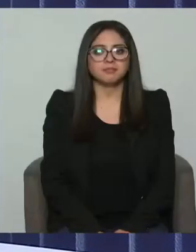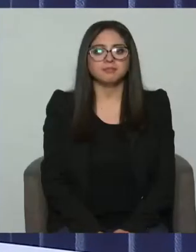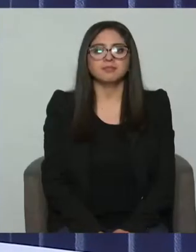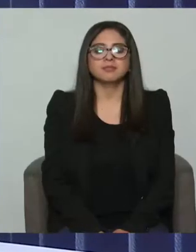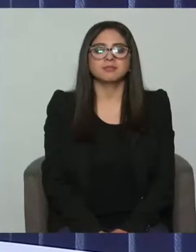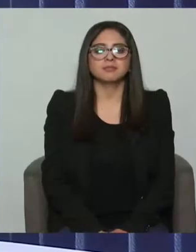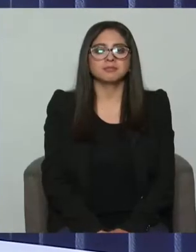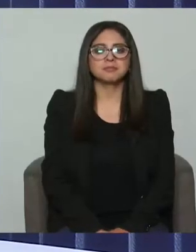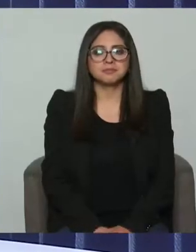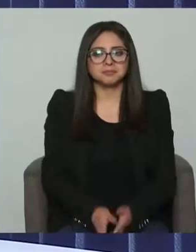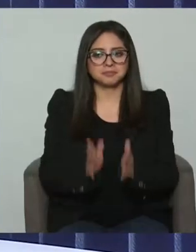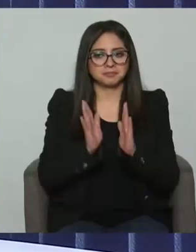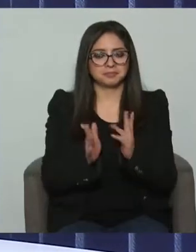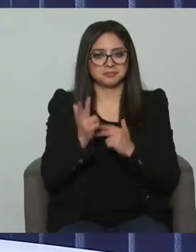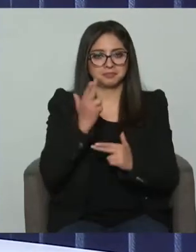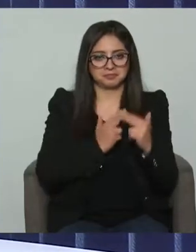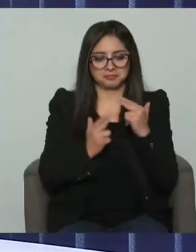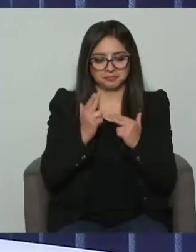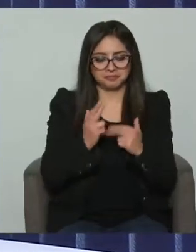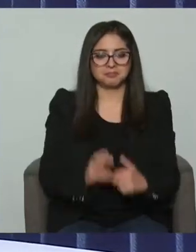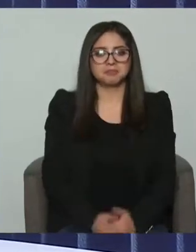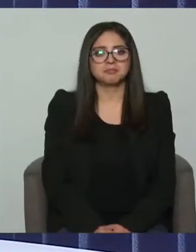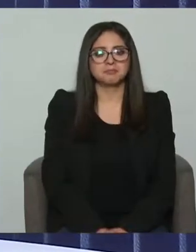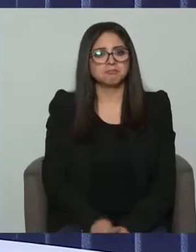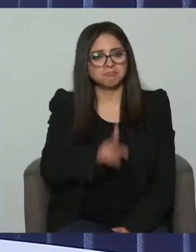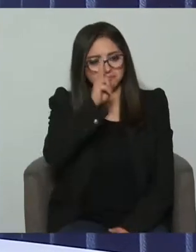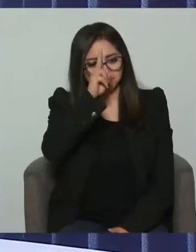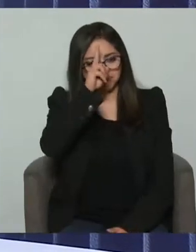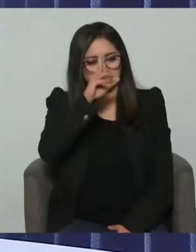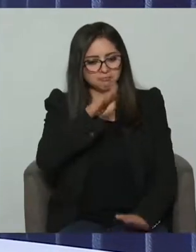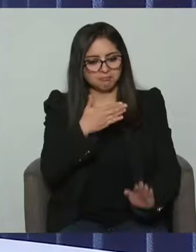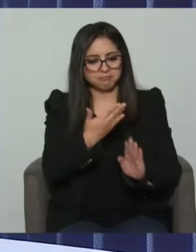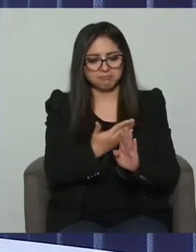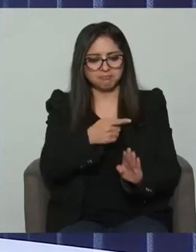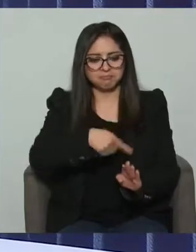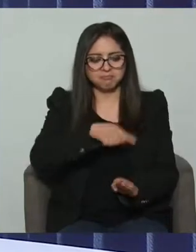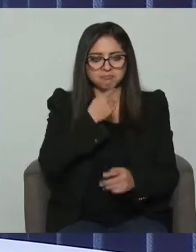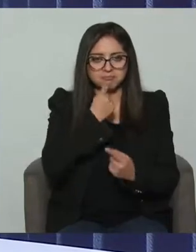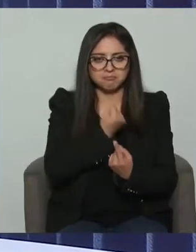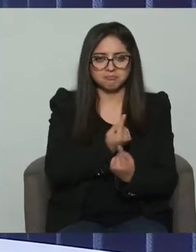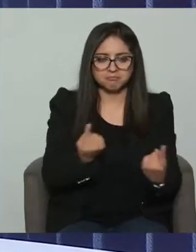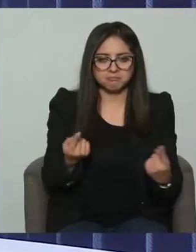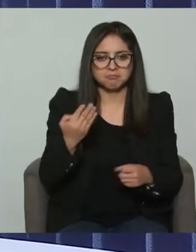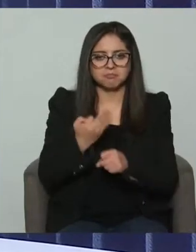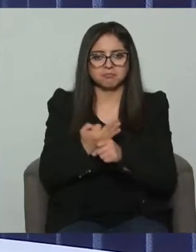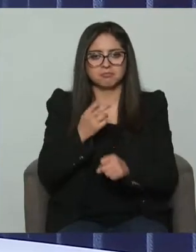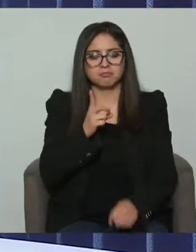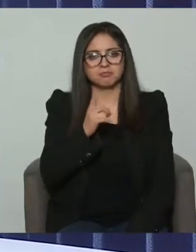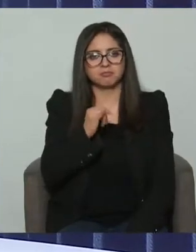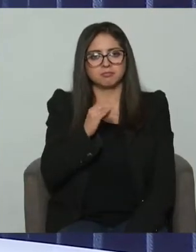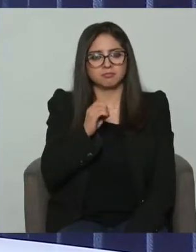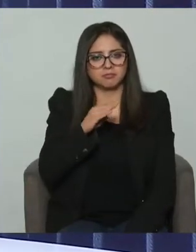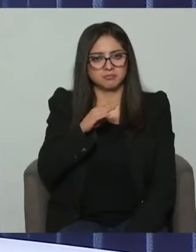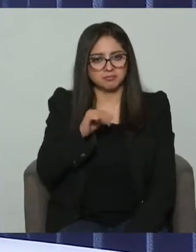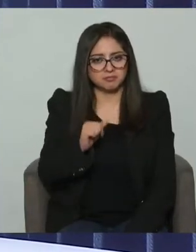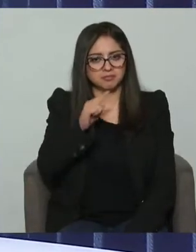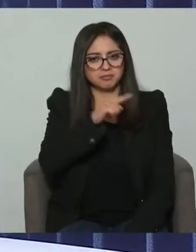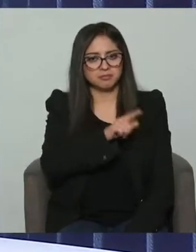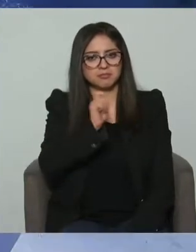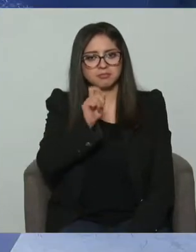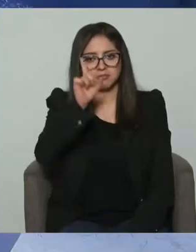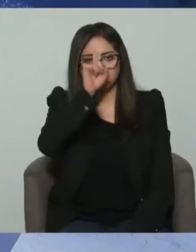Estamos de vuelta en Agenda y Contexto. La violencia en la infancia es el tema en la mesa esta mañana con Dioema Angeú. Ella es integrante del Consejo Directivo